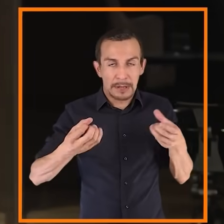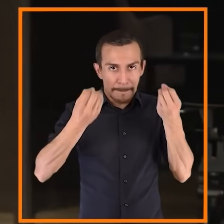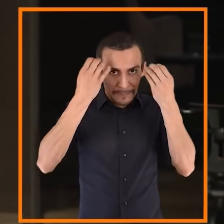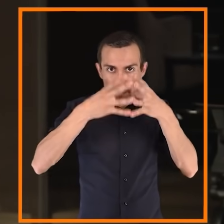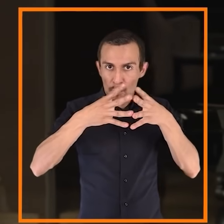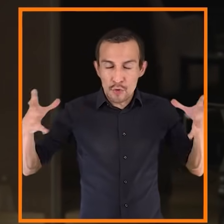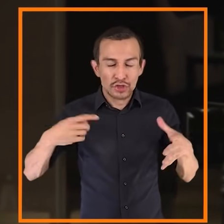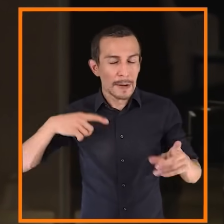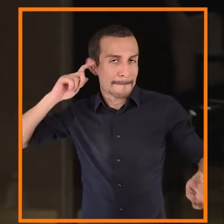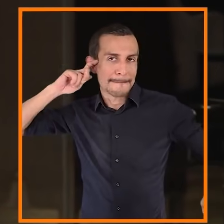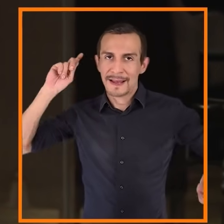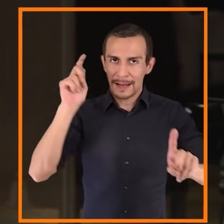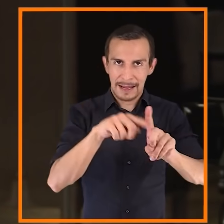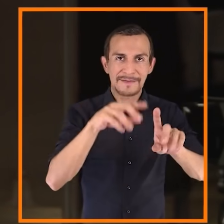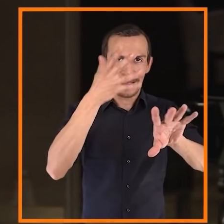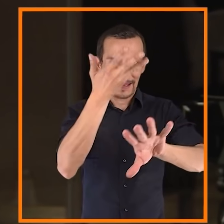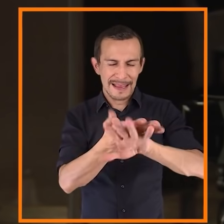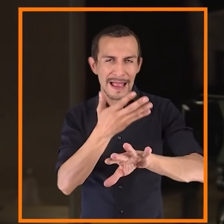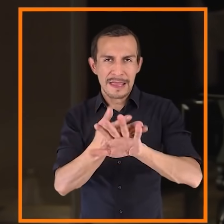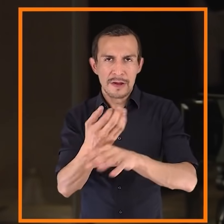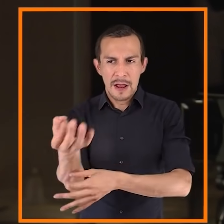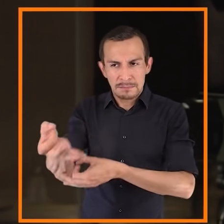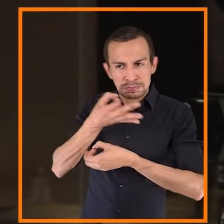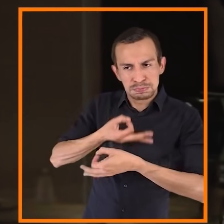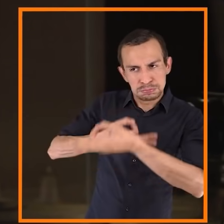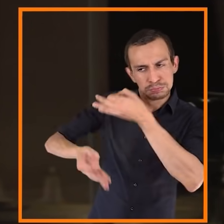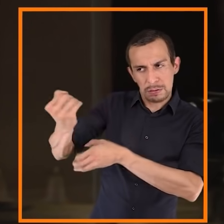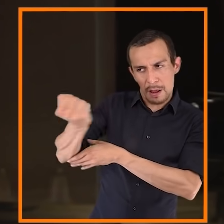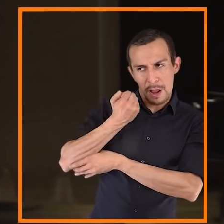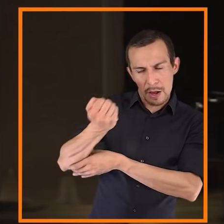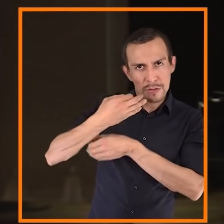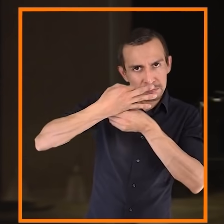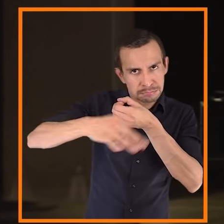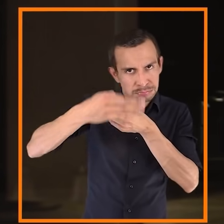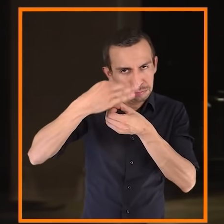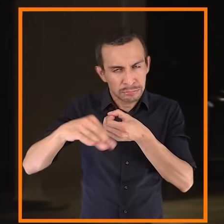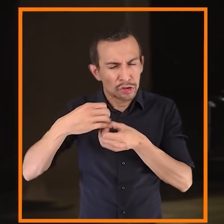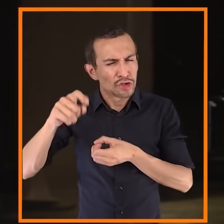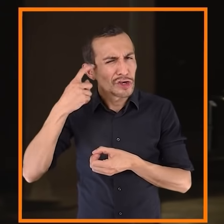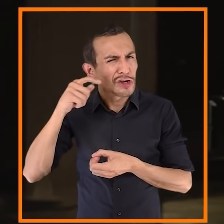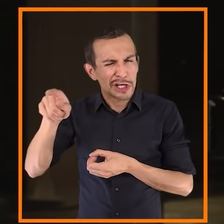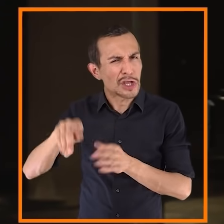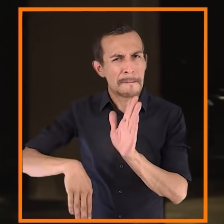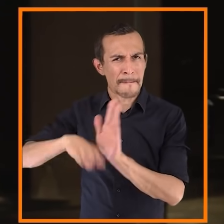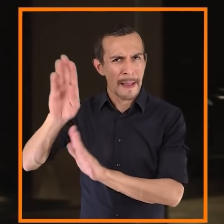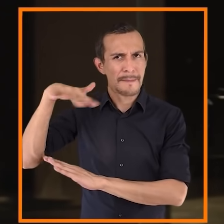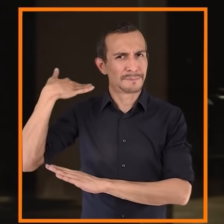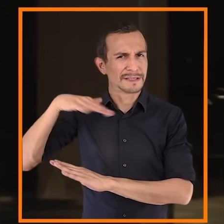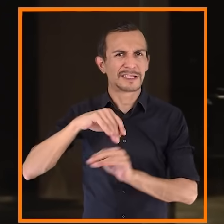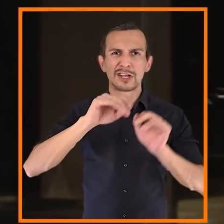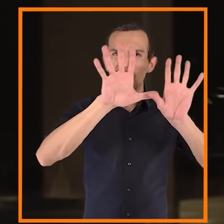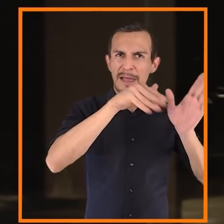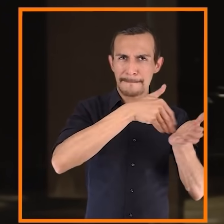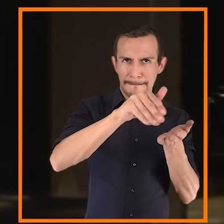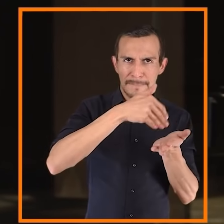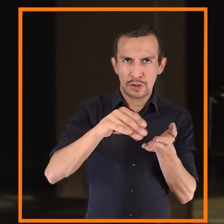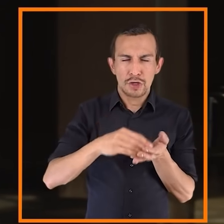mucho. Me encanta que pueda tener una mentoría. Creo que vale quizás más que los 10 millones de